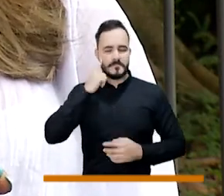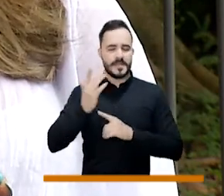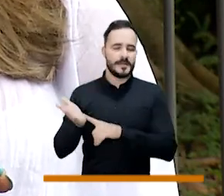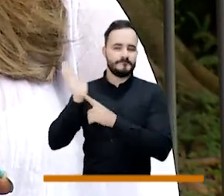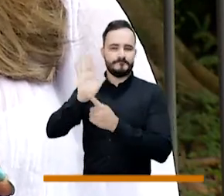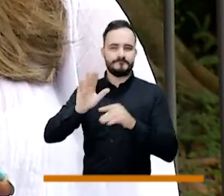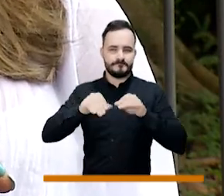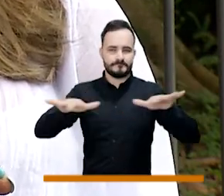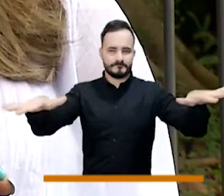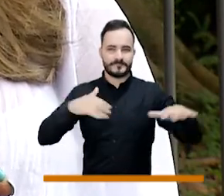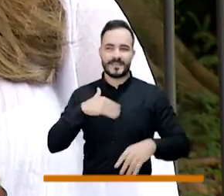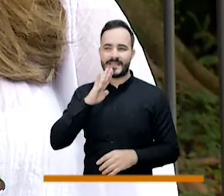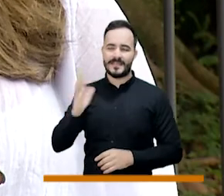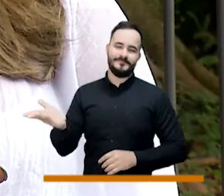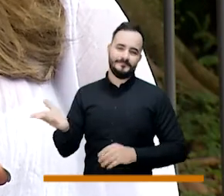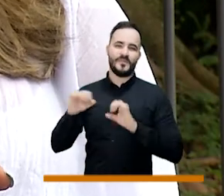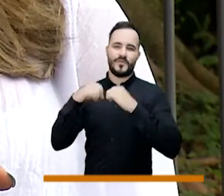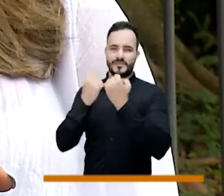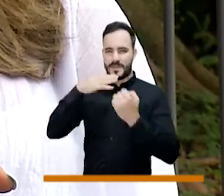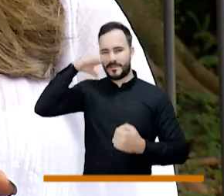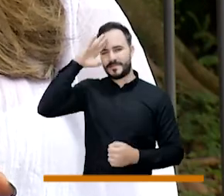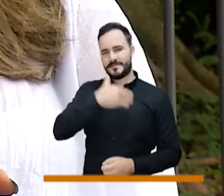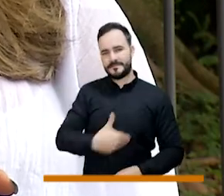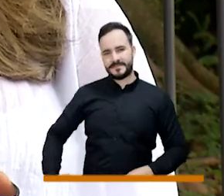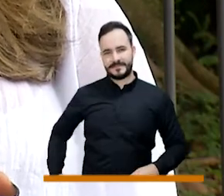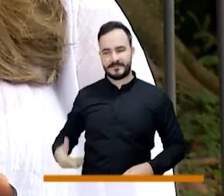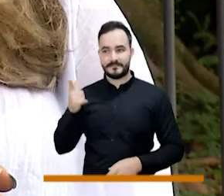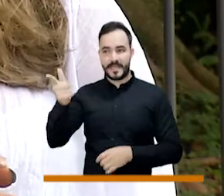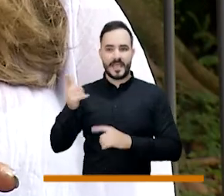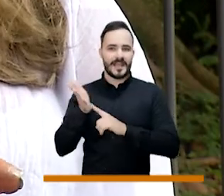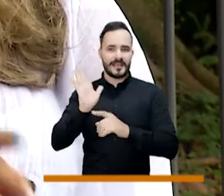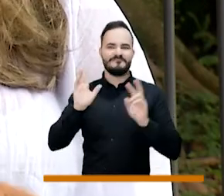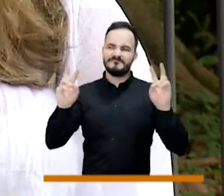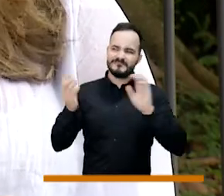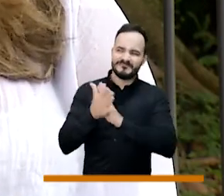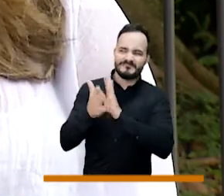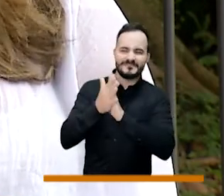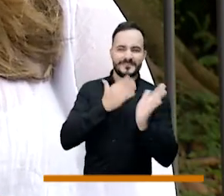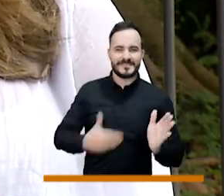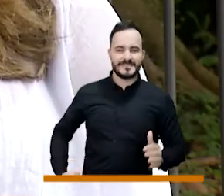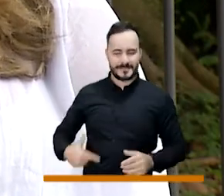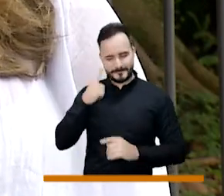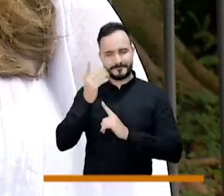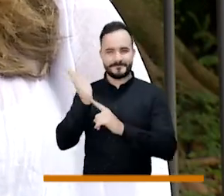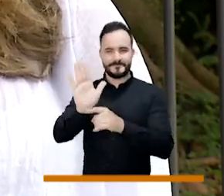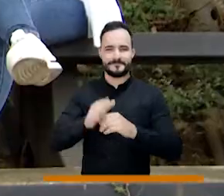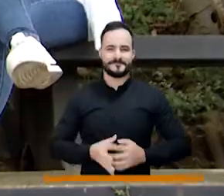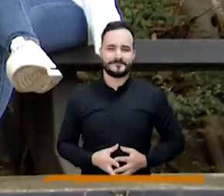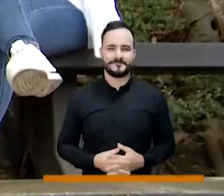que veamos el mensaje que nos tiene el presidente del Consejo de Medellín en su sección El Presidente Cuenta.